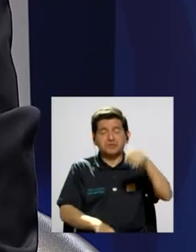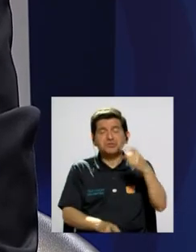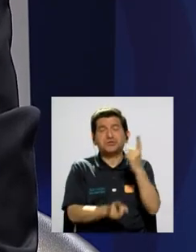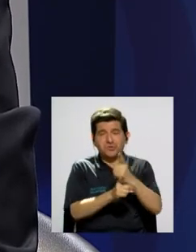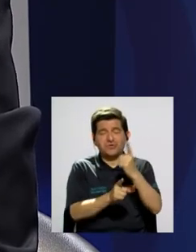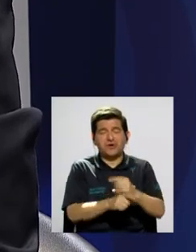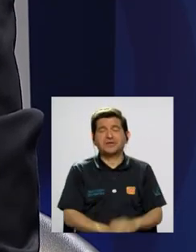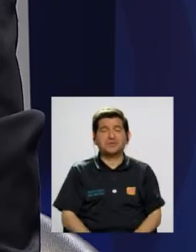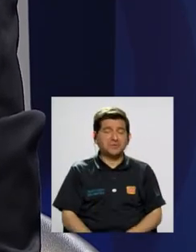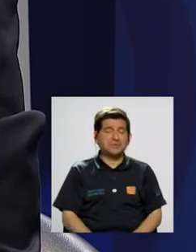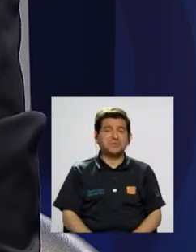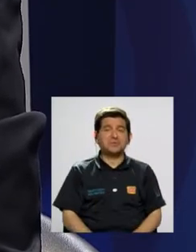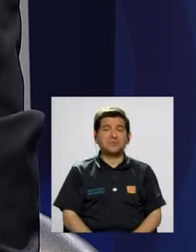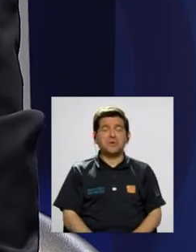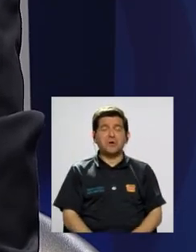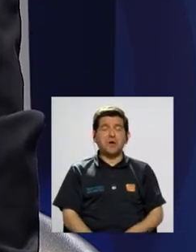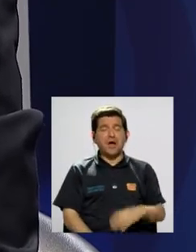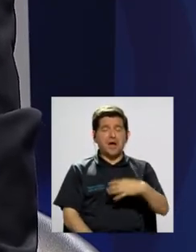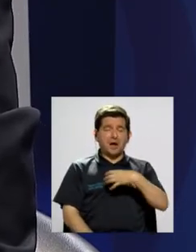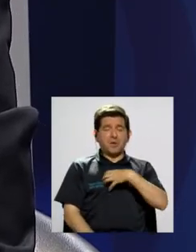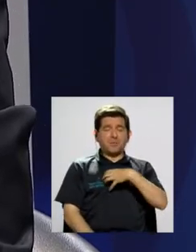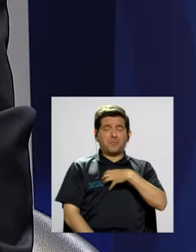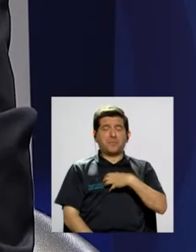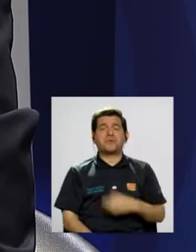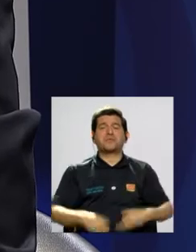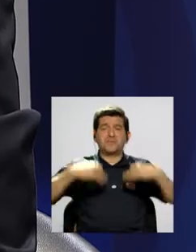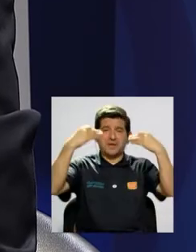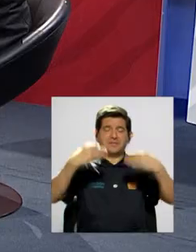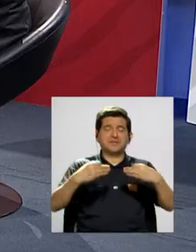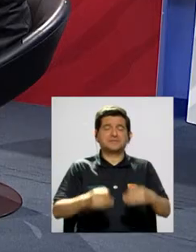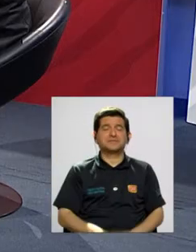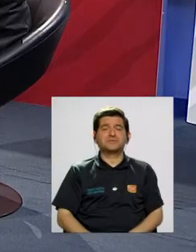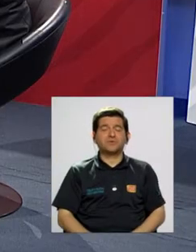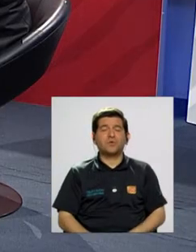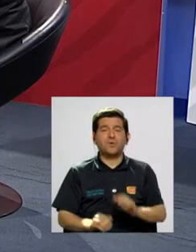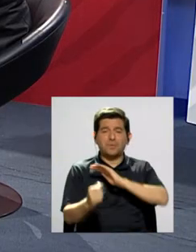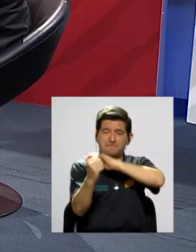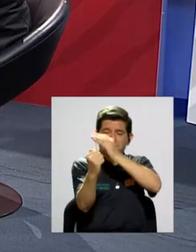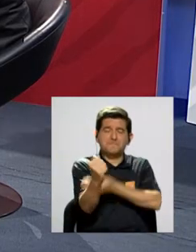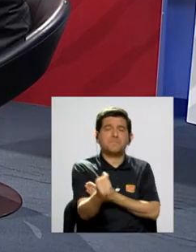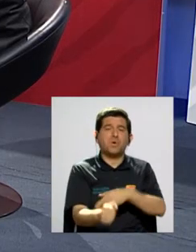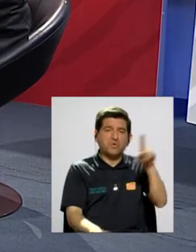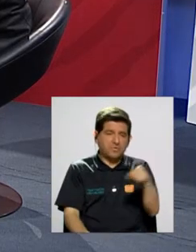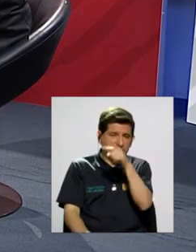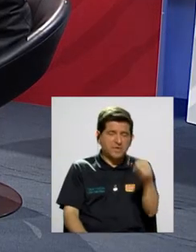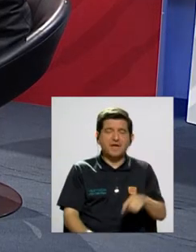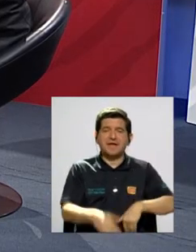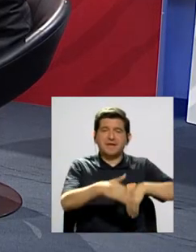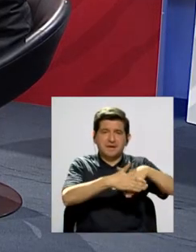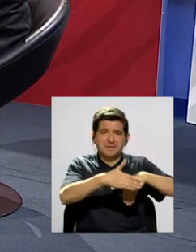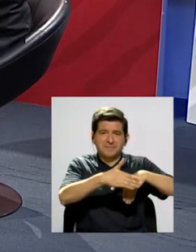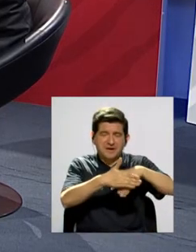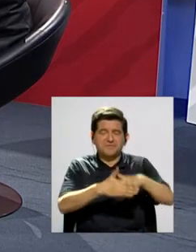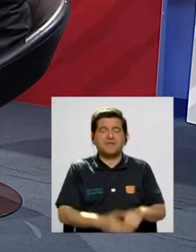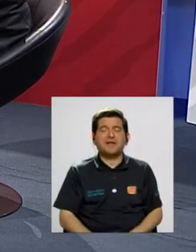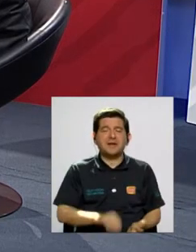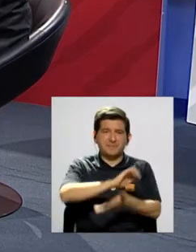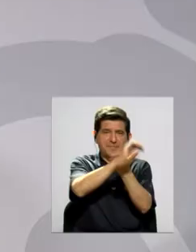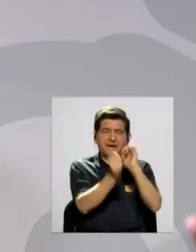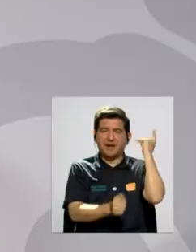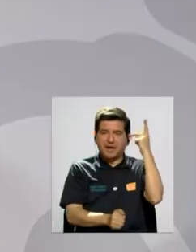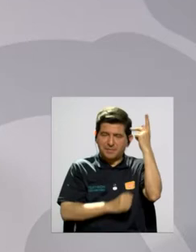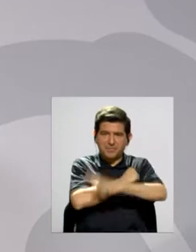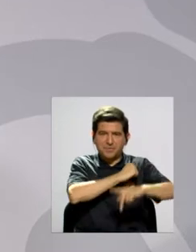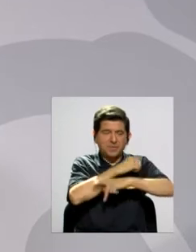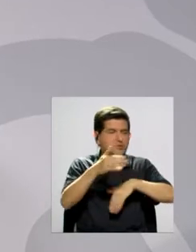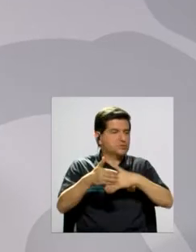literalmente, con su poder de veto, gracias a ese reglamento legislativo, impedir todo tipo de cambio político en el país, a pesar